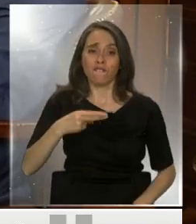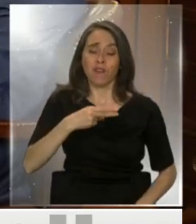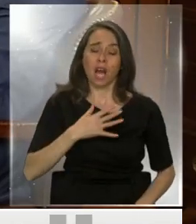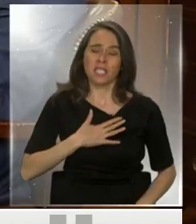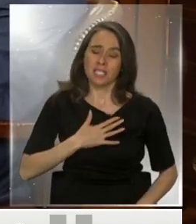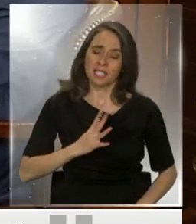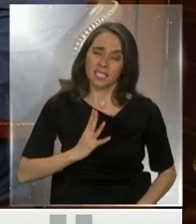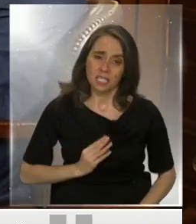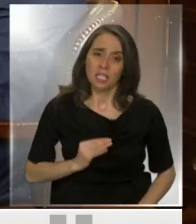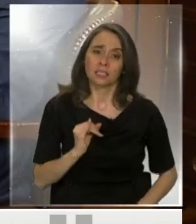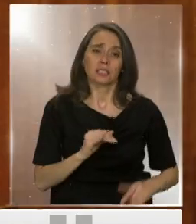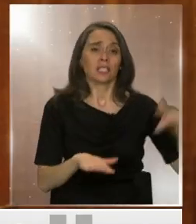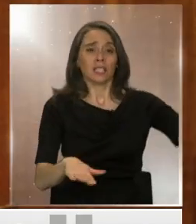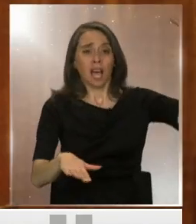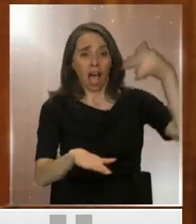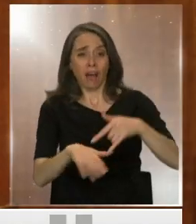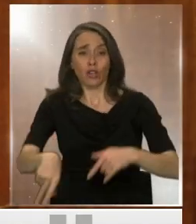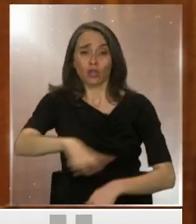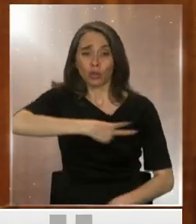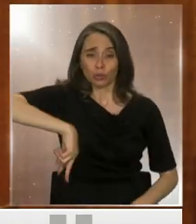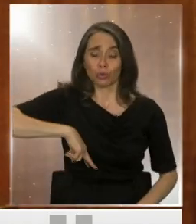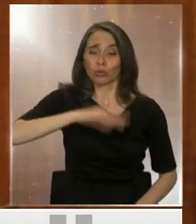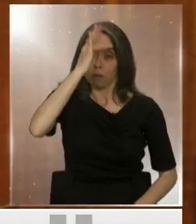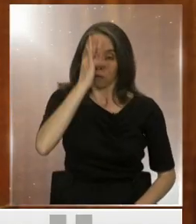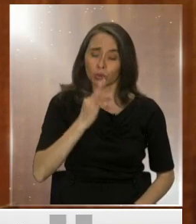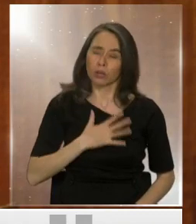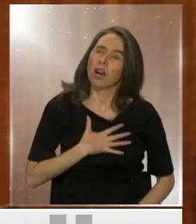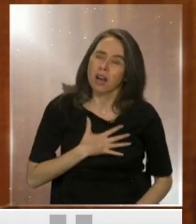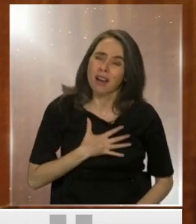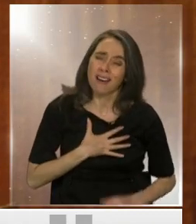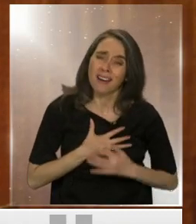diseñó este excedente los tiene muy golpeado